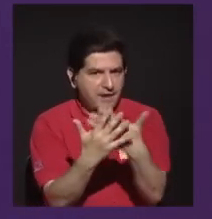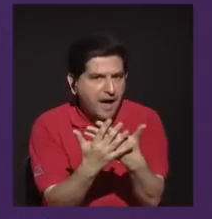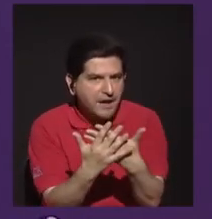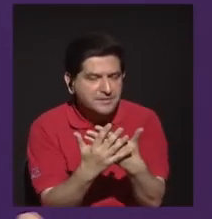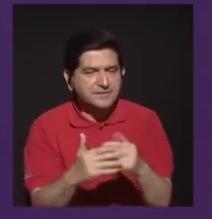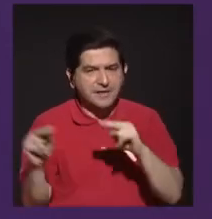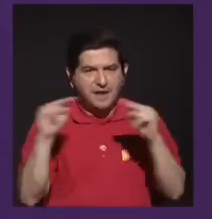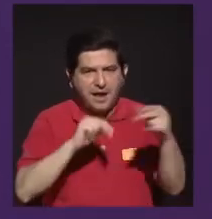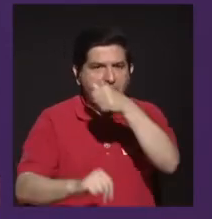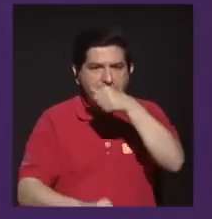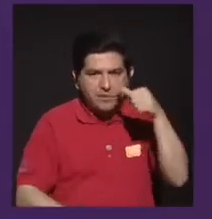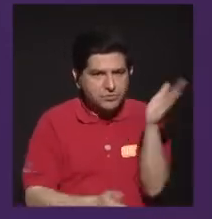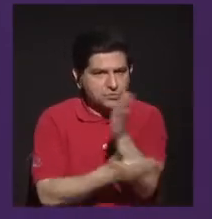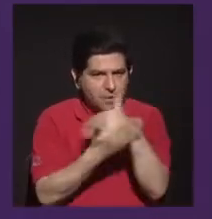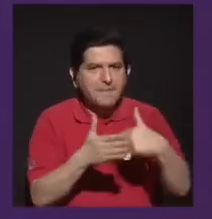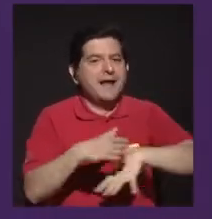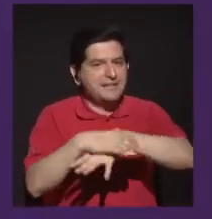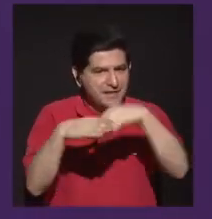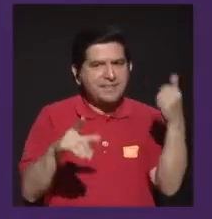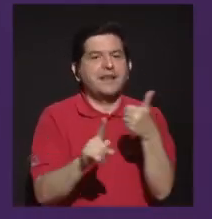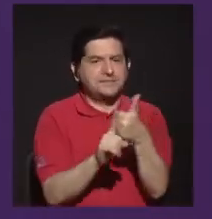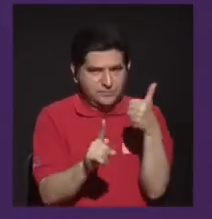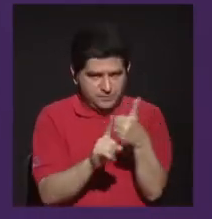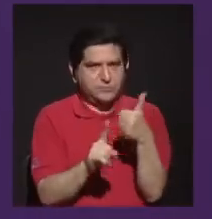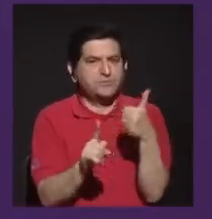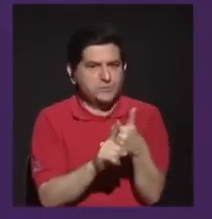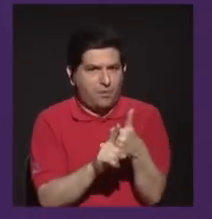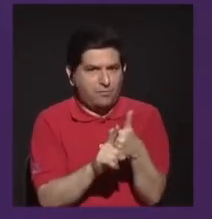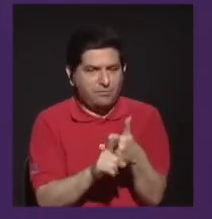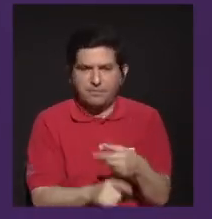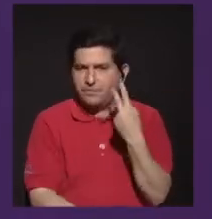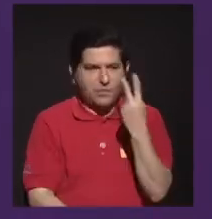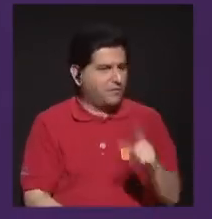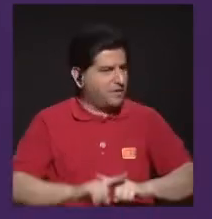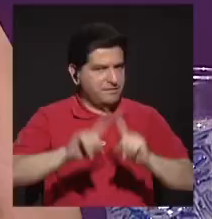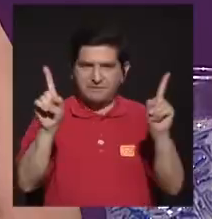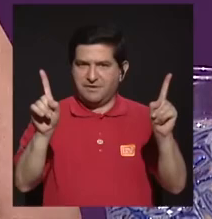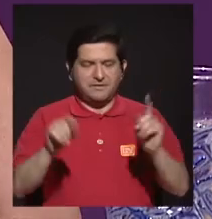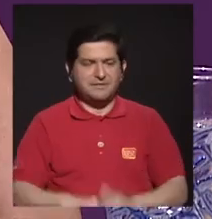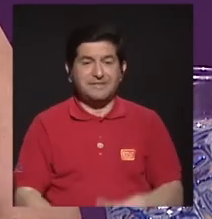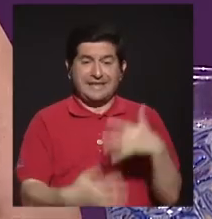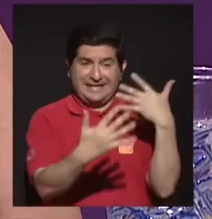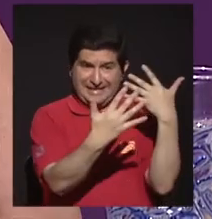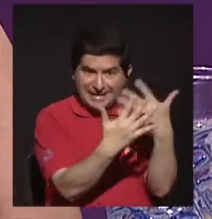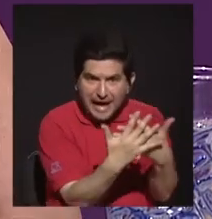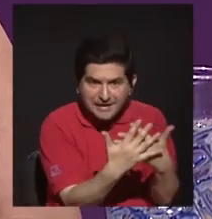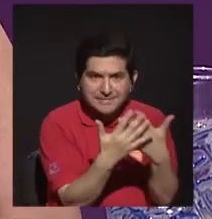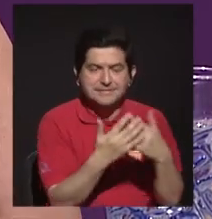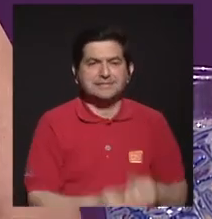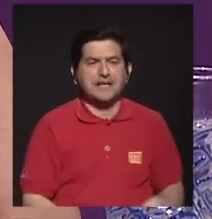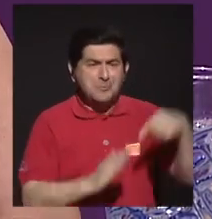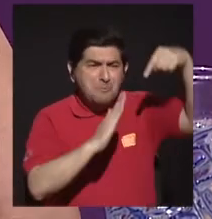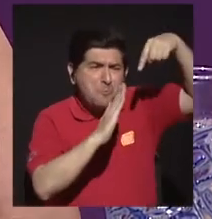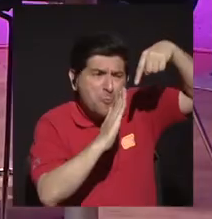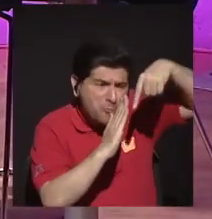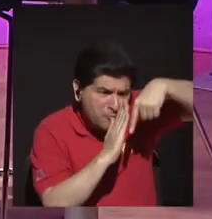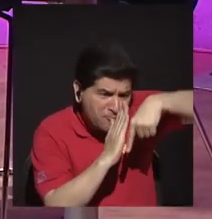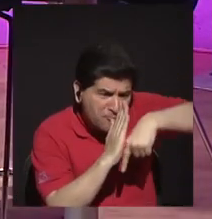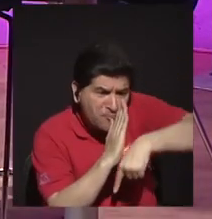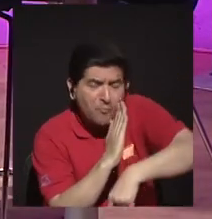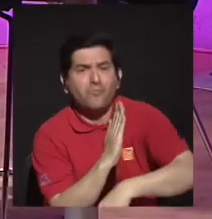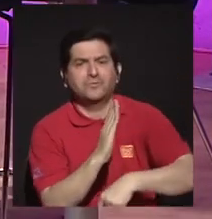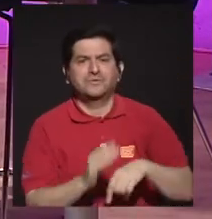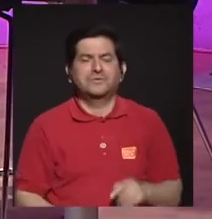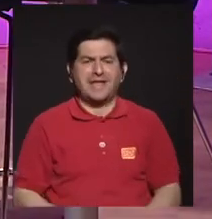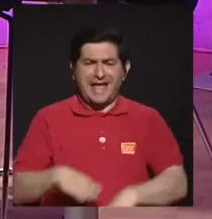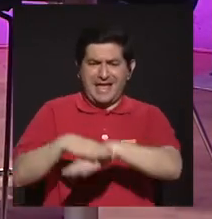del tráfico es parte de la exclusión misma, no tiene que mirarse de otra forma, y la cárcel ahonda aún más, profundiza